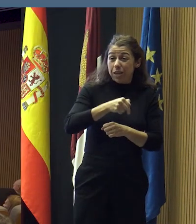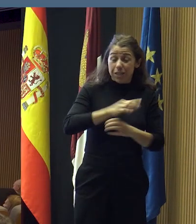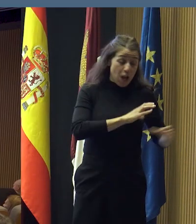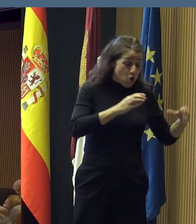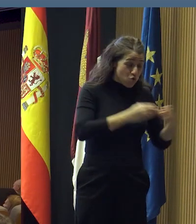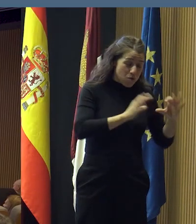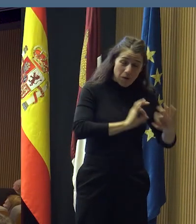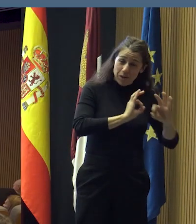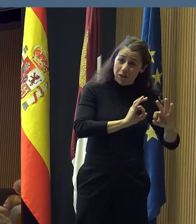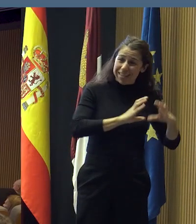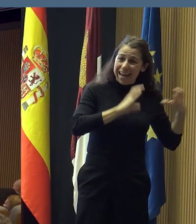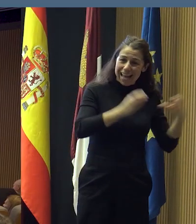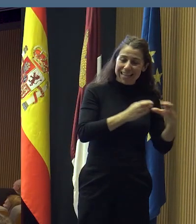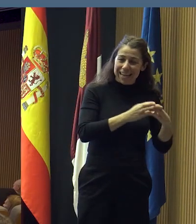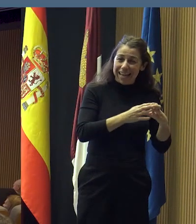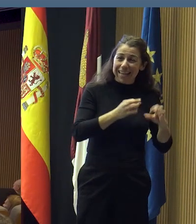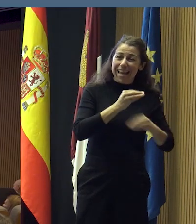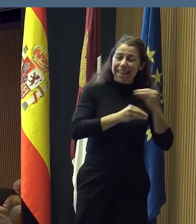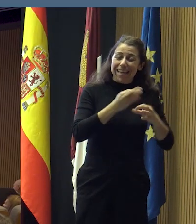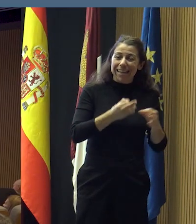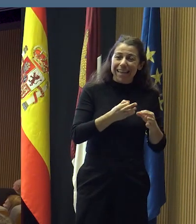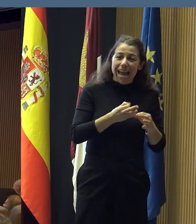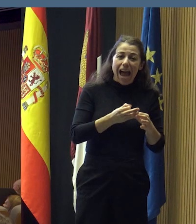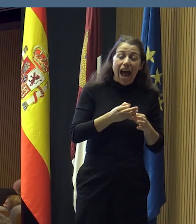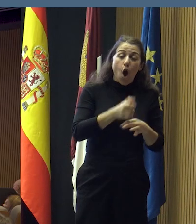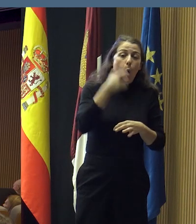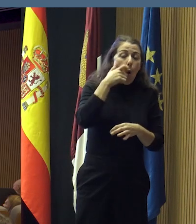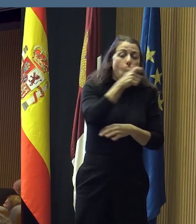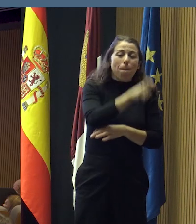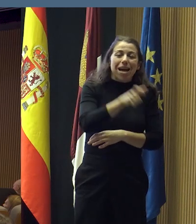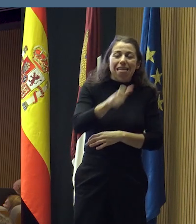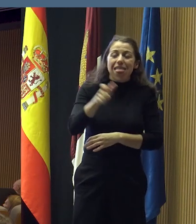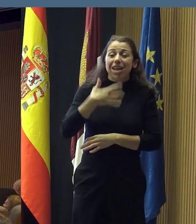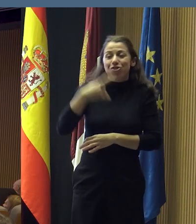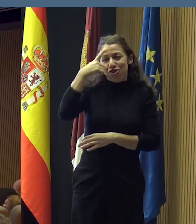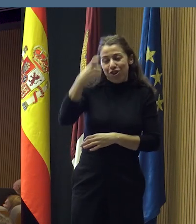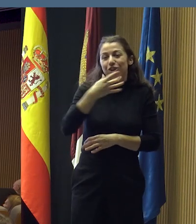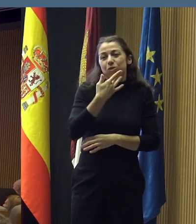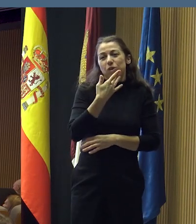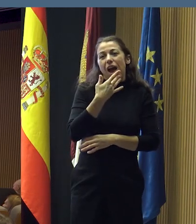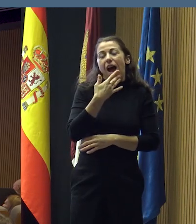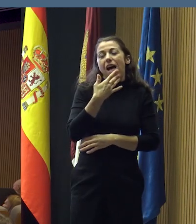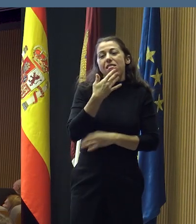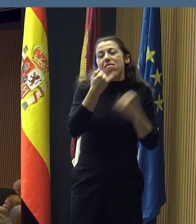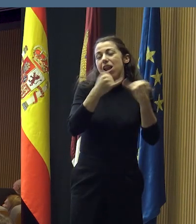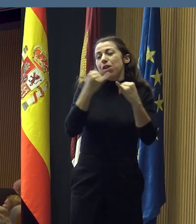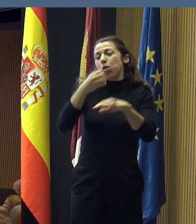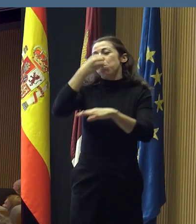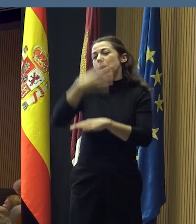cátedra que trata de humanizar, y creo que ha sido una muy buena celebración de este primer